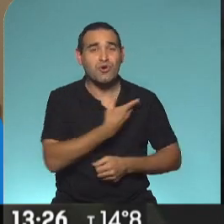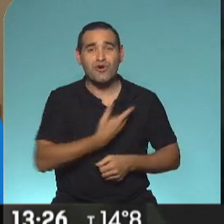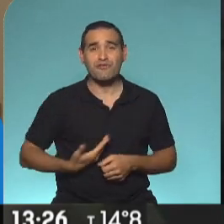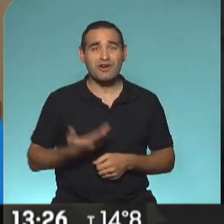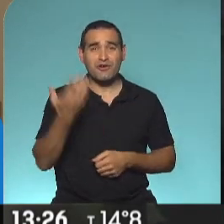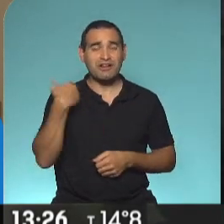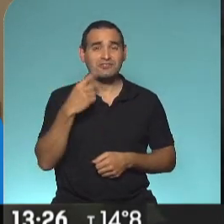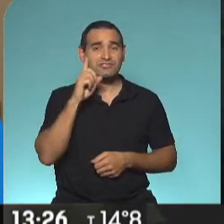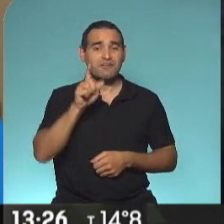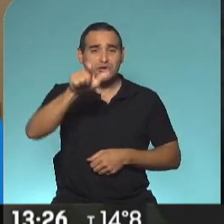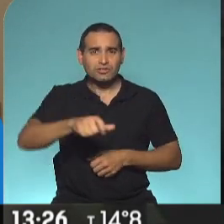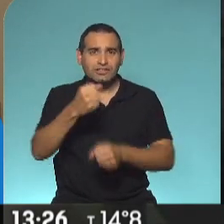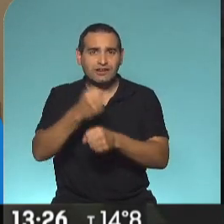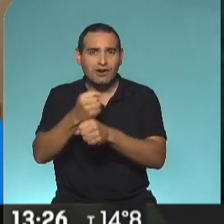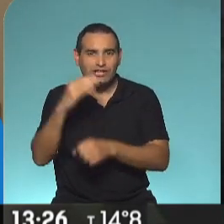tenía registrados.